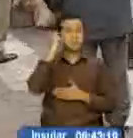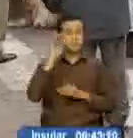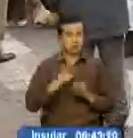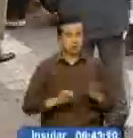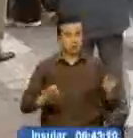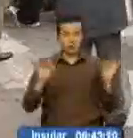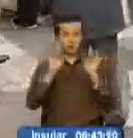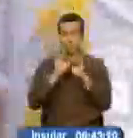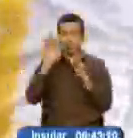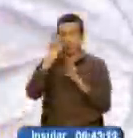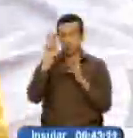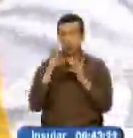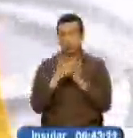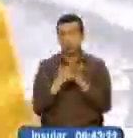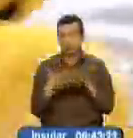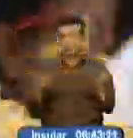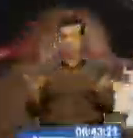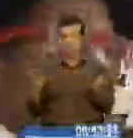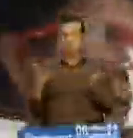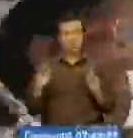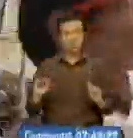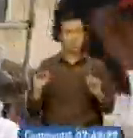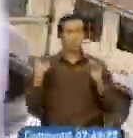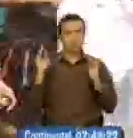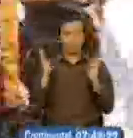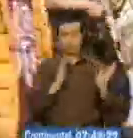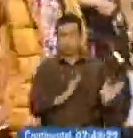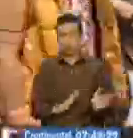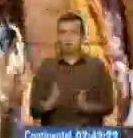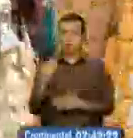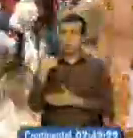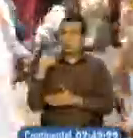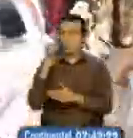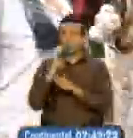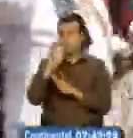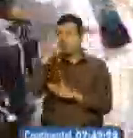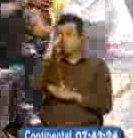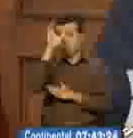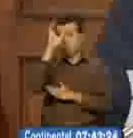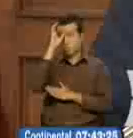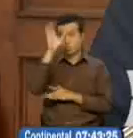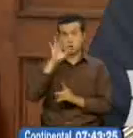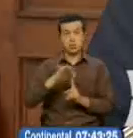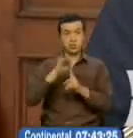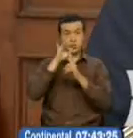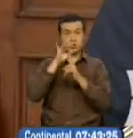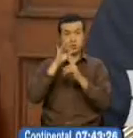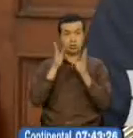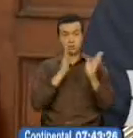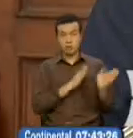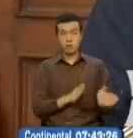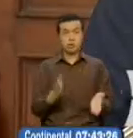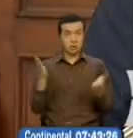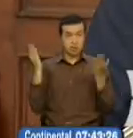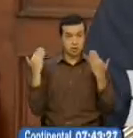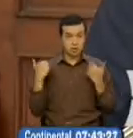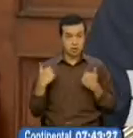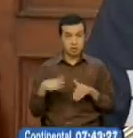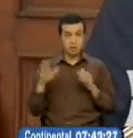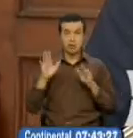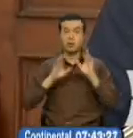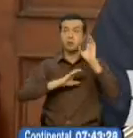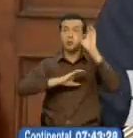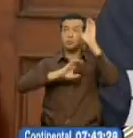desde varios ámbitos con la intención de resaltar lo que es y tiene Ecuador culturalmente. Ha organizado y llevado adelante la